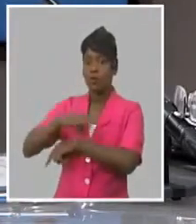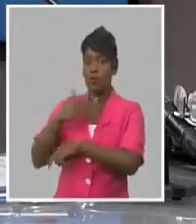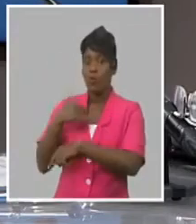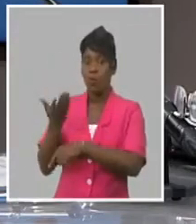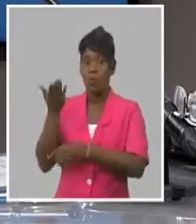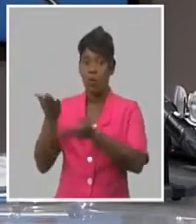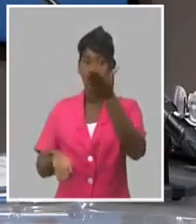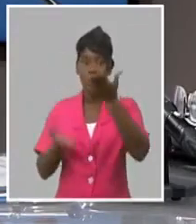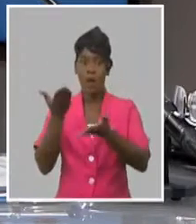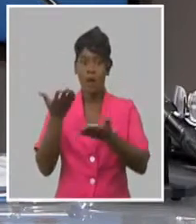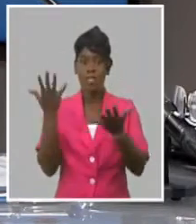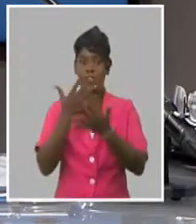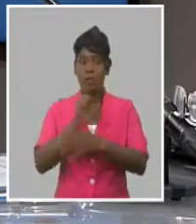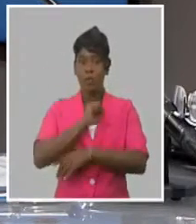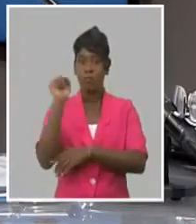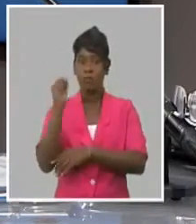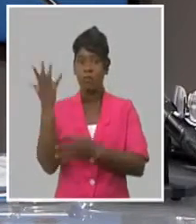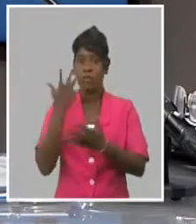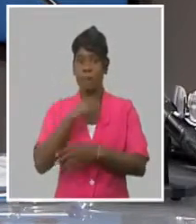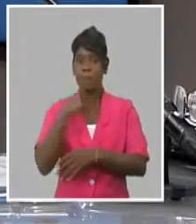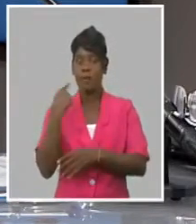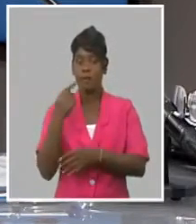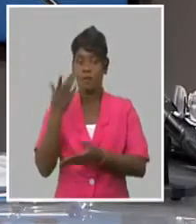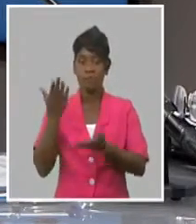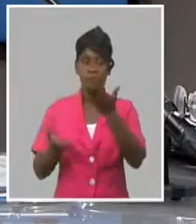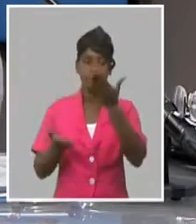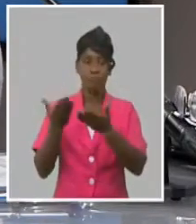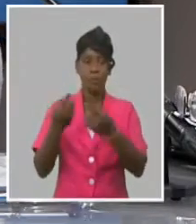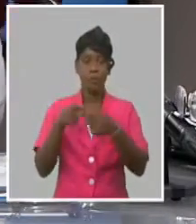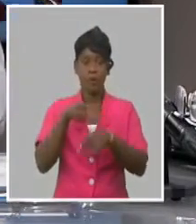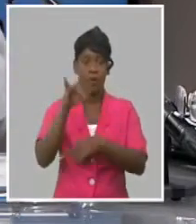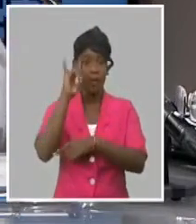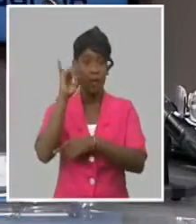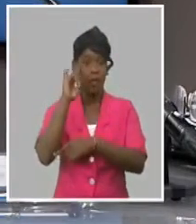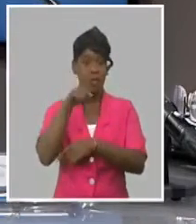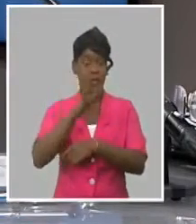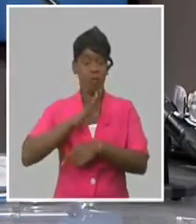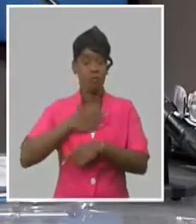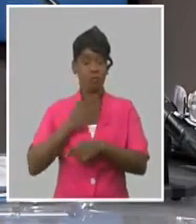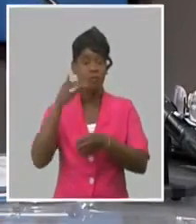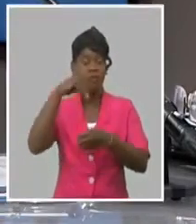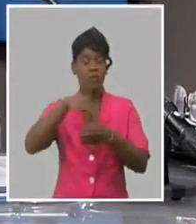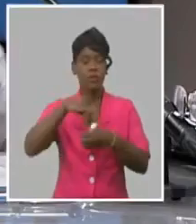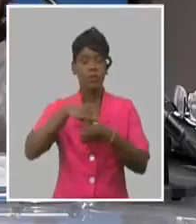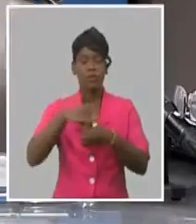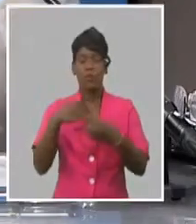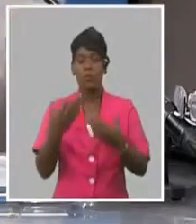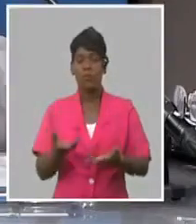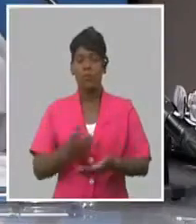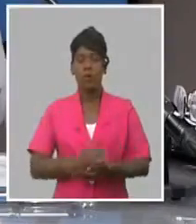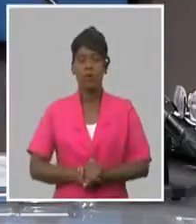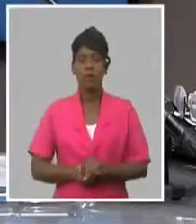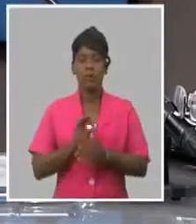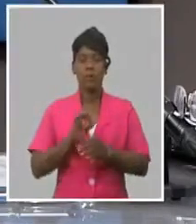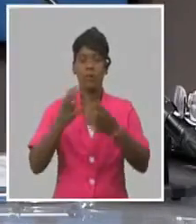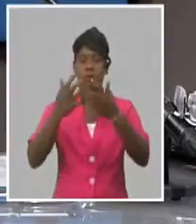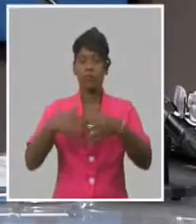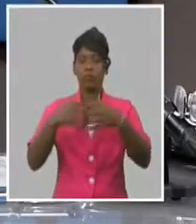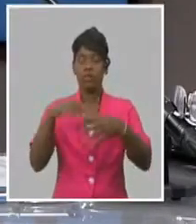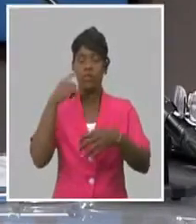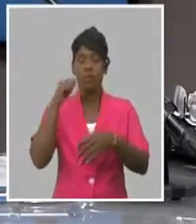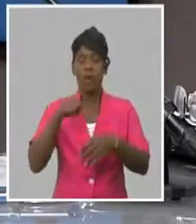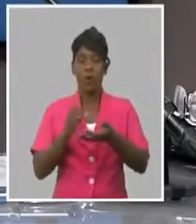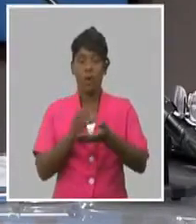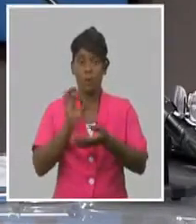leche, yo creo que la leche va a estar entrando a la industria en el entorno de 7 pesos el litro de